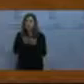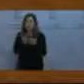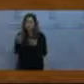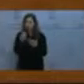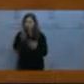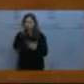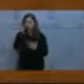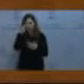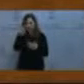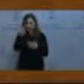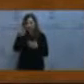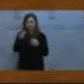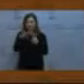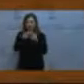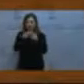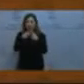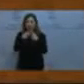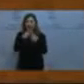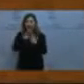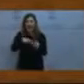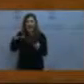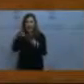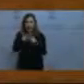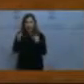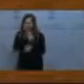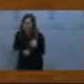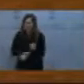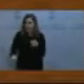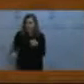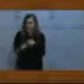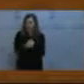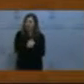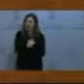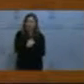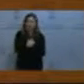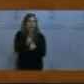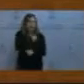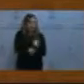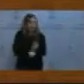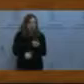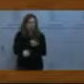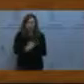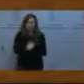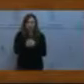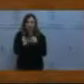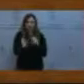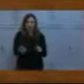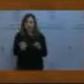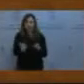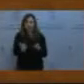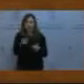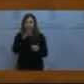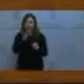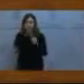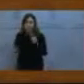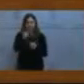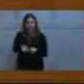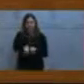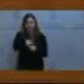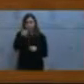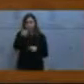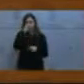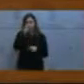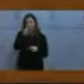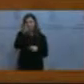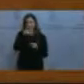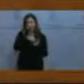a cualquier cosa, frente al partido y aprobando unos presupuestos. En el año 2015, señora consejera, aquello